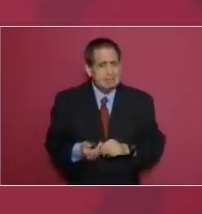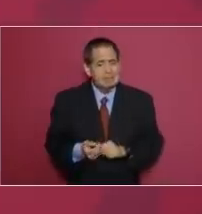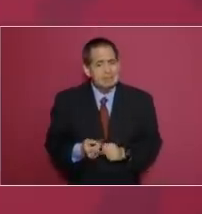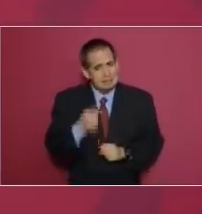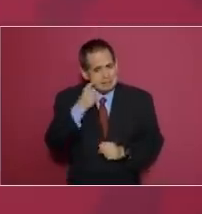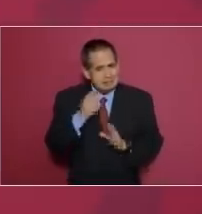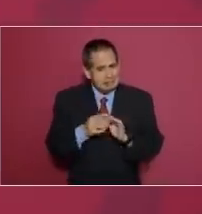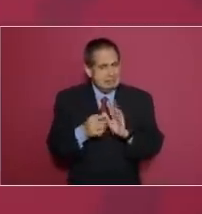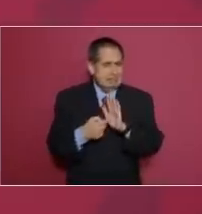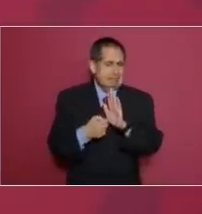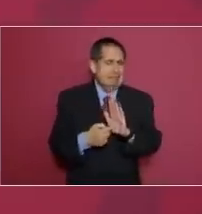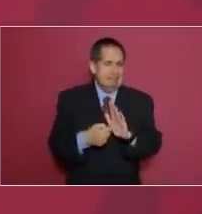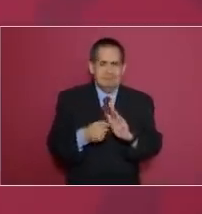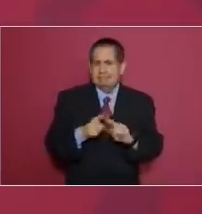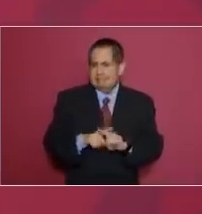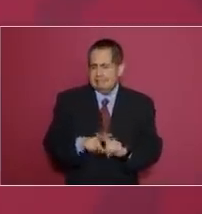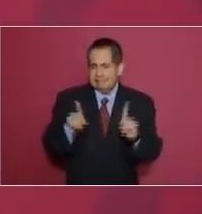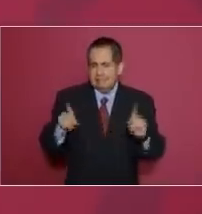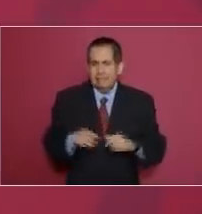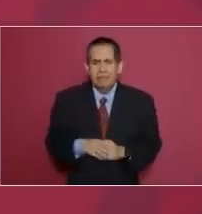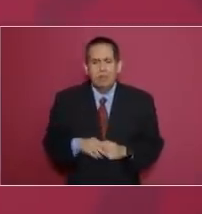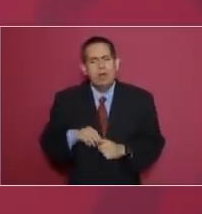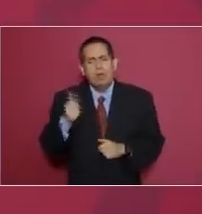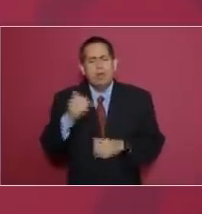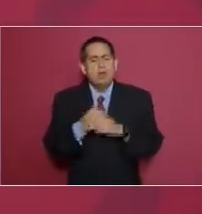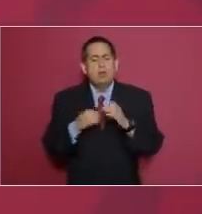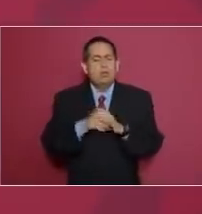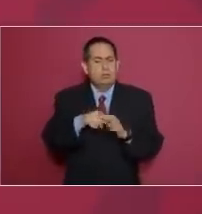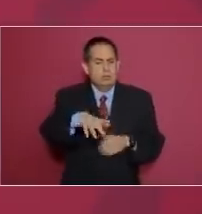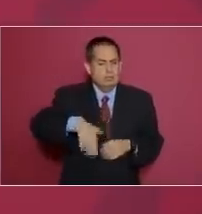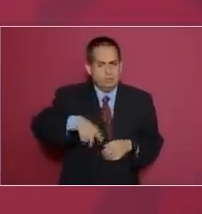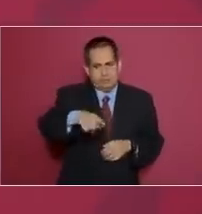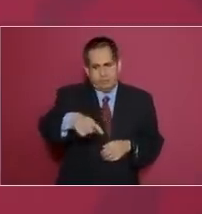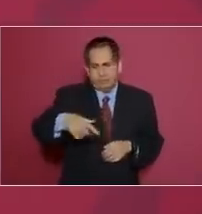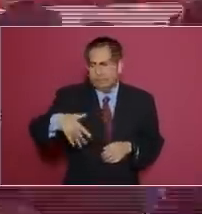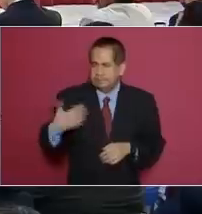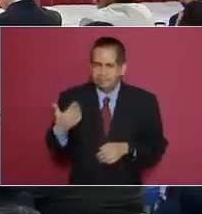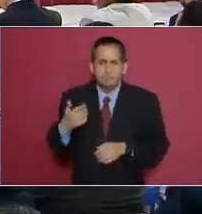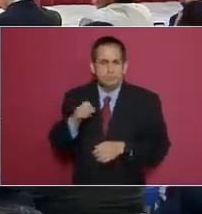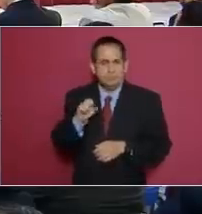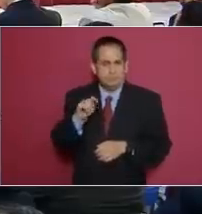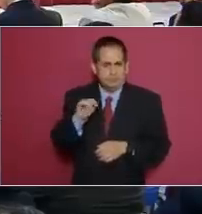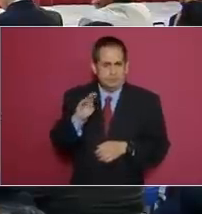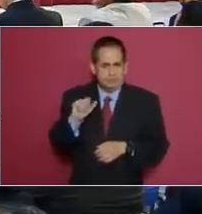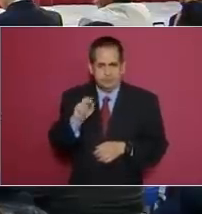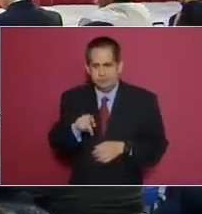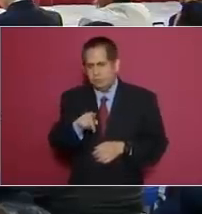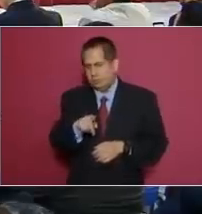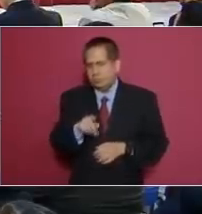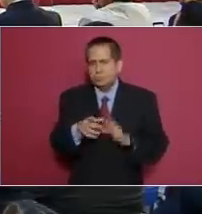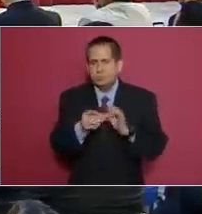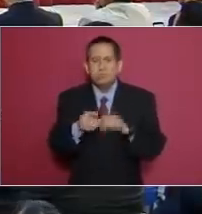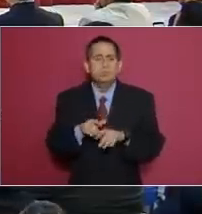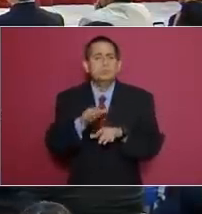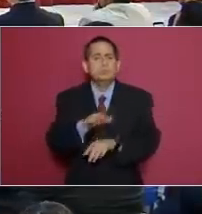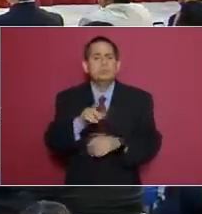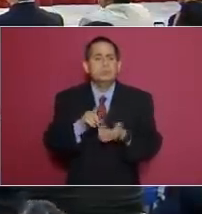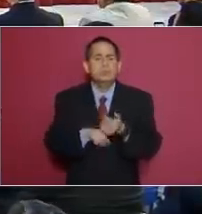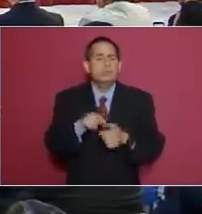para mostrar las diferencias. Lo demás, como lo mencionó Esteban, tiene que ver con